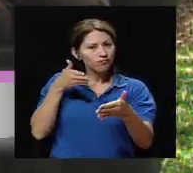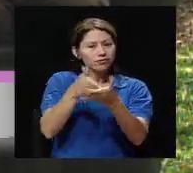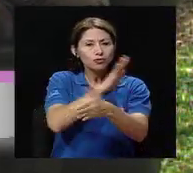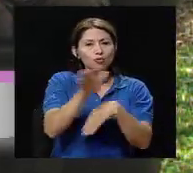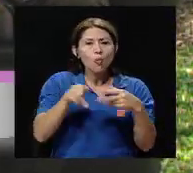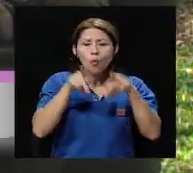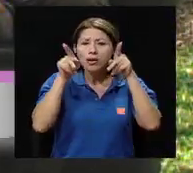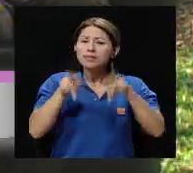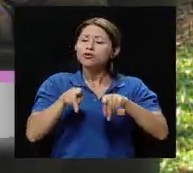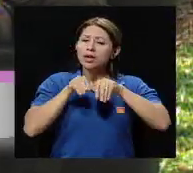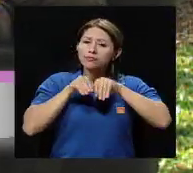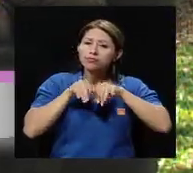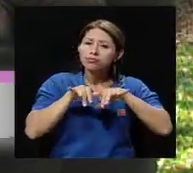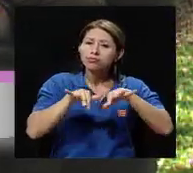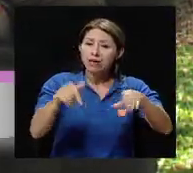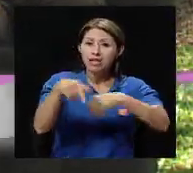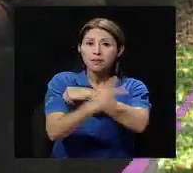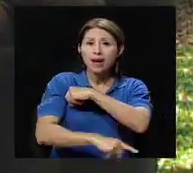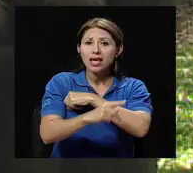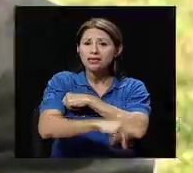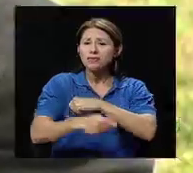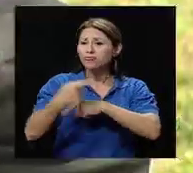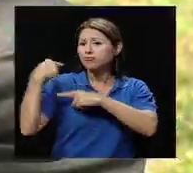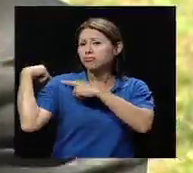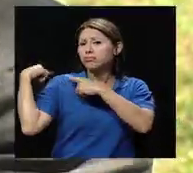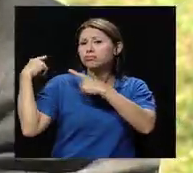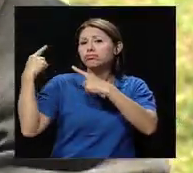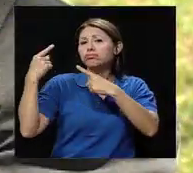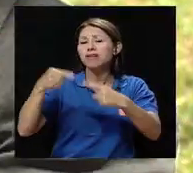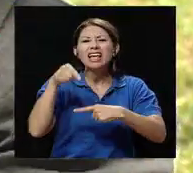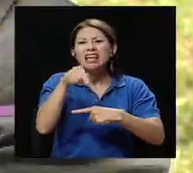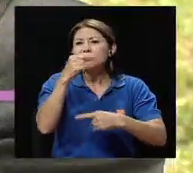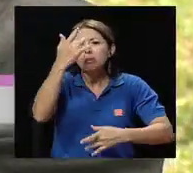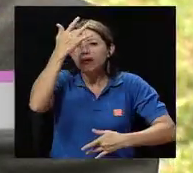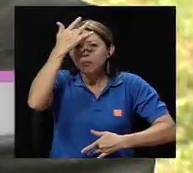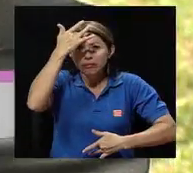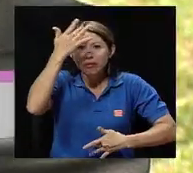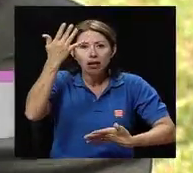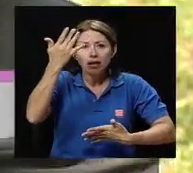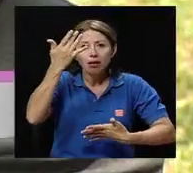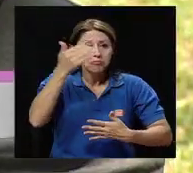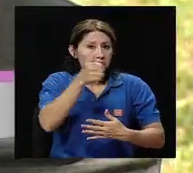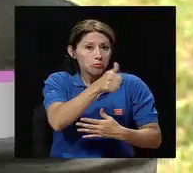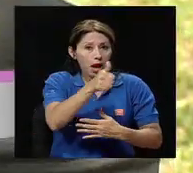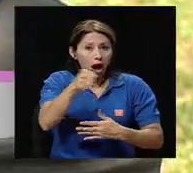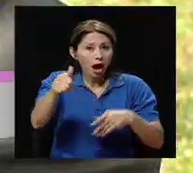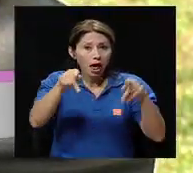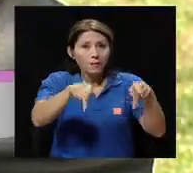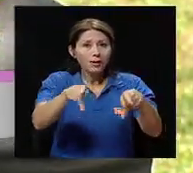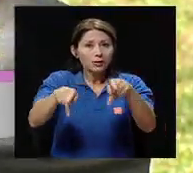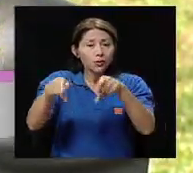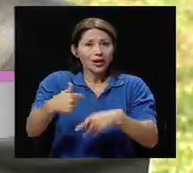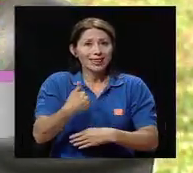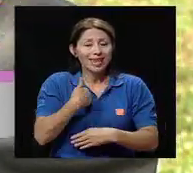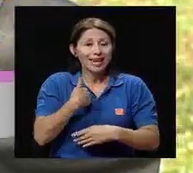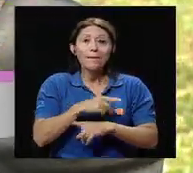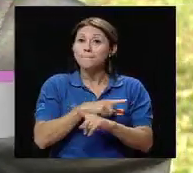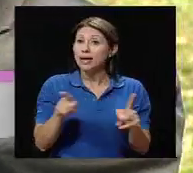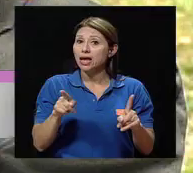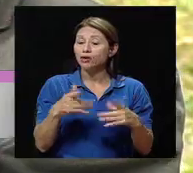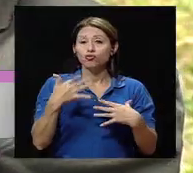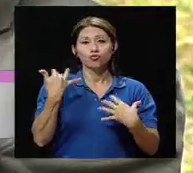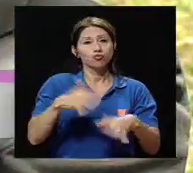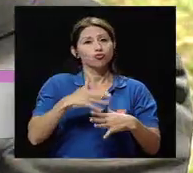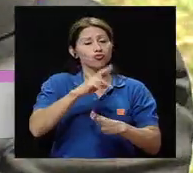a todos en este país desde hace bastante tiempo, que si bien es una enfermedad que pues, padece cada persona como tal, el papel